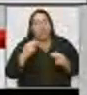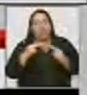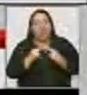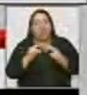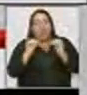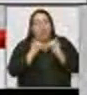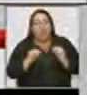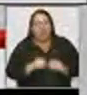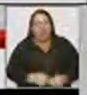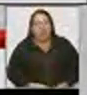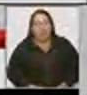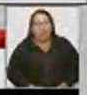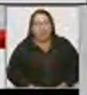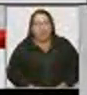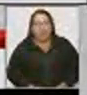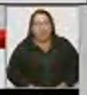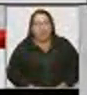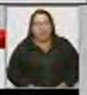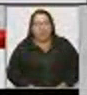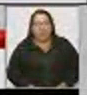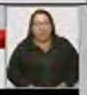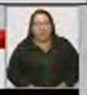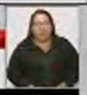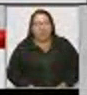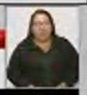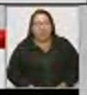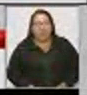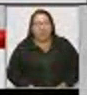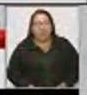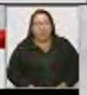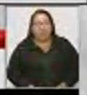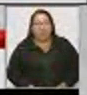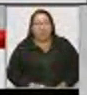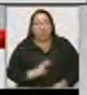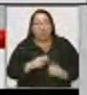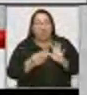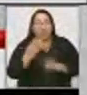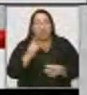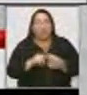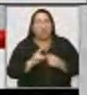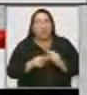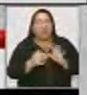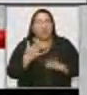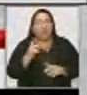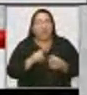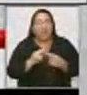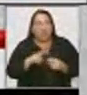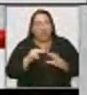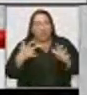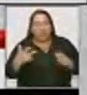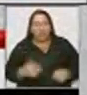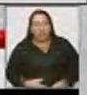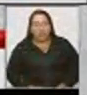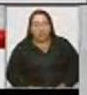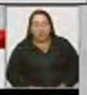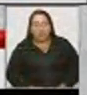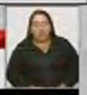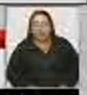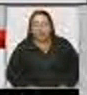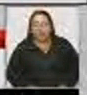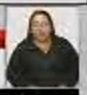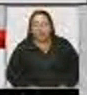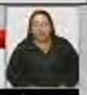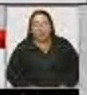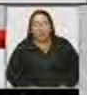ver en la gráfica, ¿no?, la variación entre los años 2014, 2015 hasta el 2018. A efectos